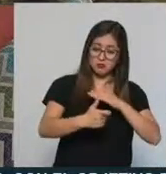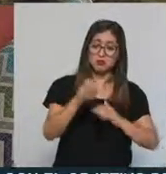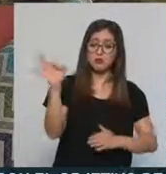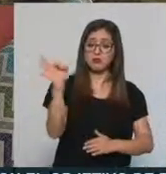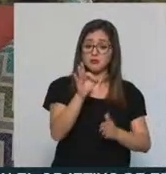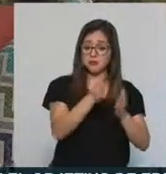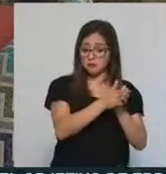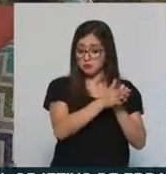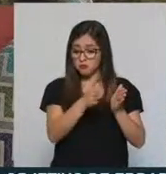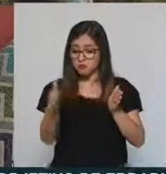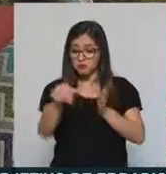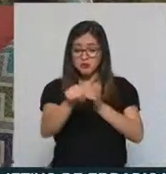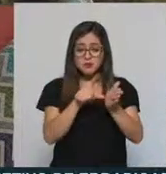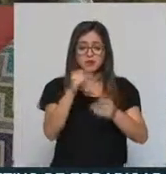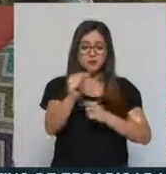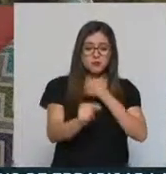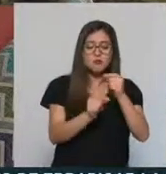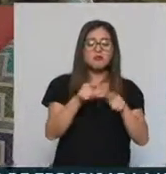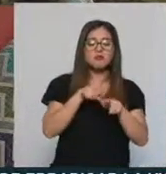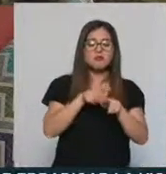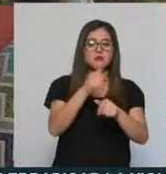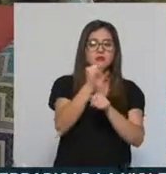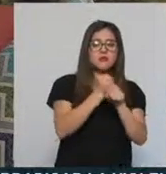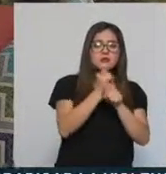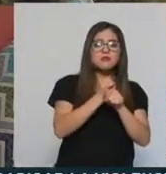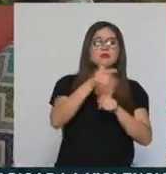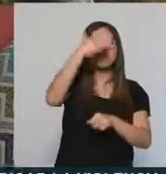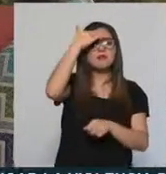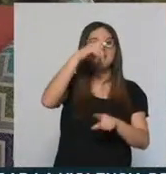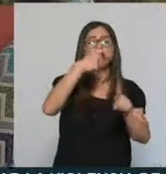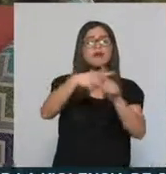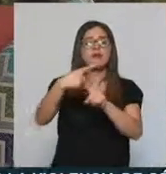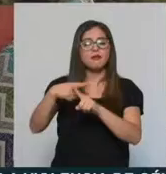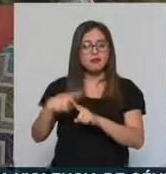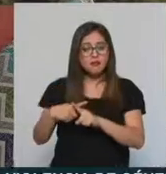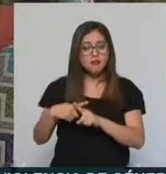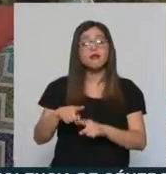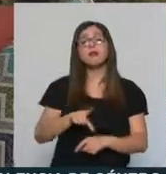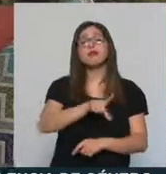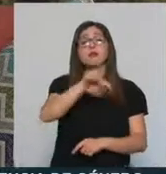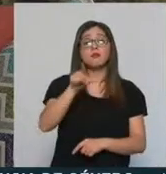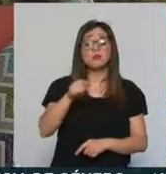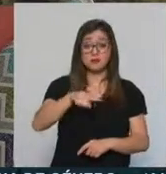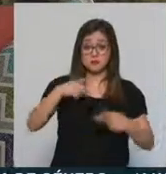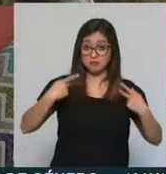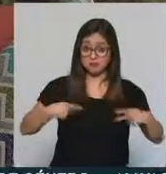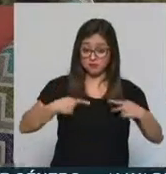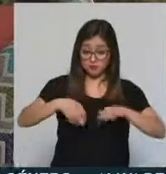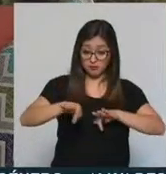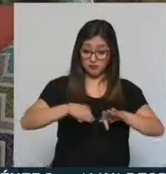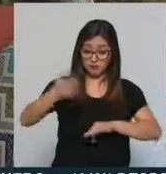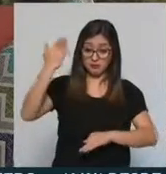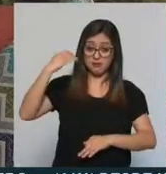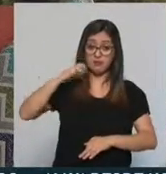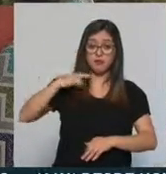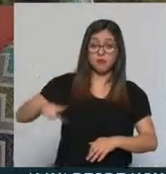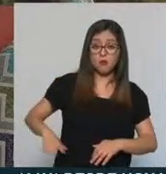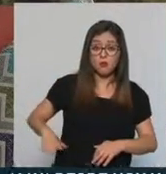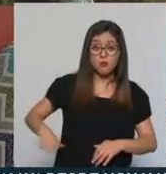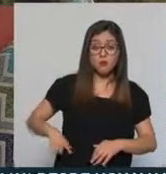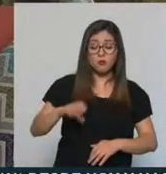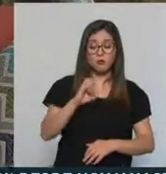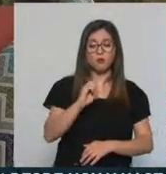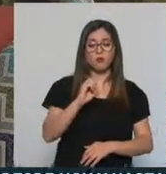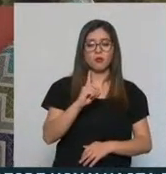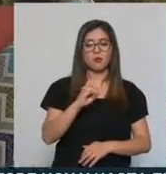hayan algunos avances sobre este tema y sobre todo hay que tener en cuenta que las personas implicadas, los funcionarios implicados en esta operación Odebrecht,